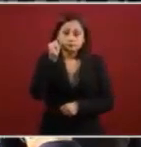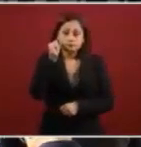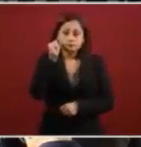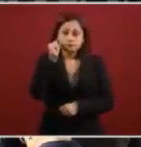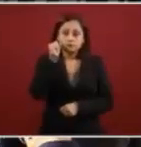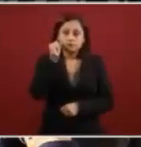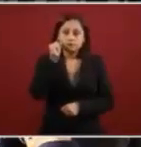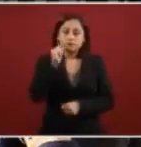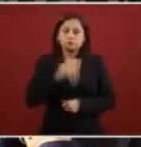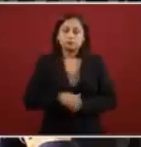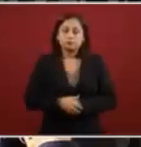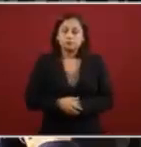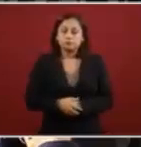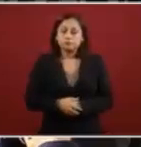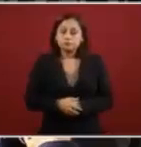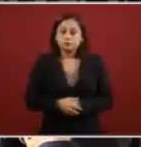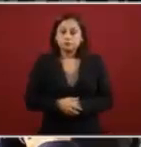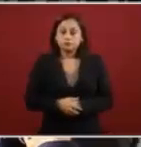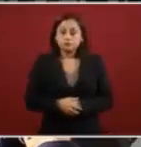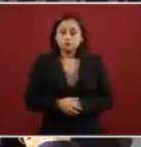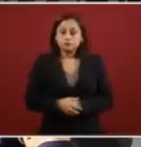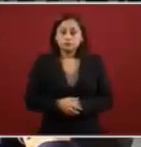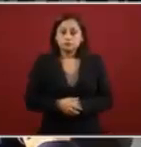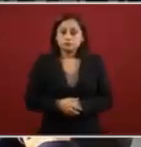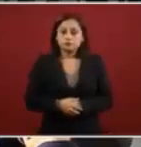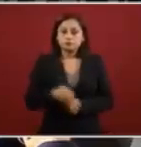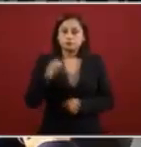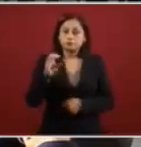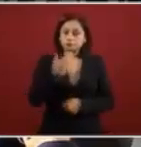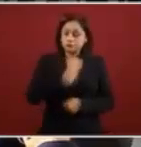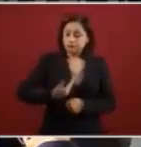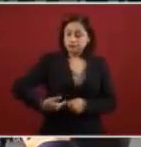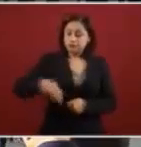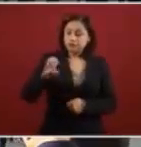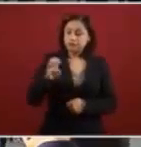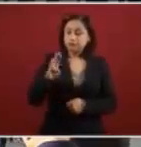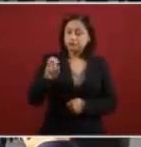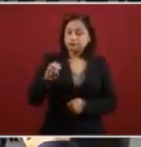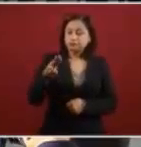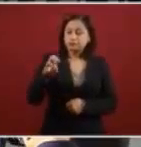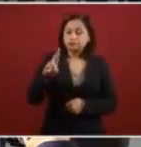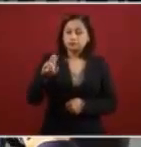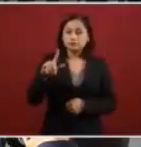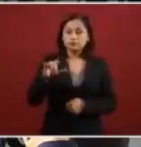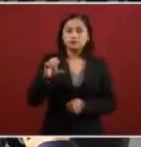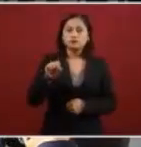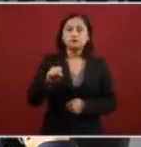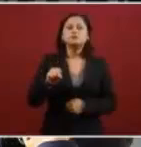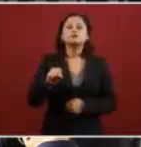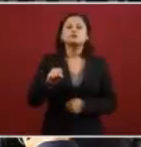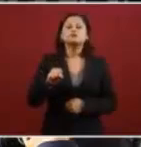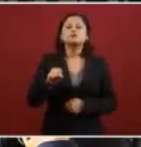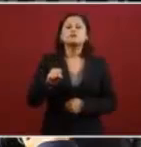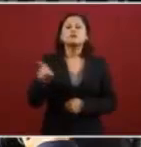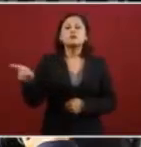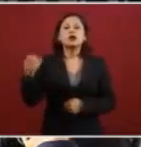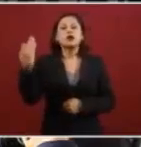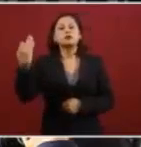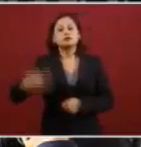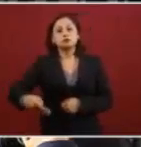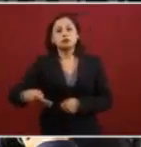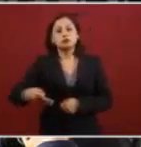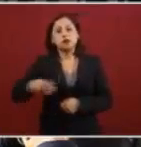por parte de evo morales- de aceptar el ofrecimiento de asilo que